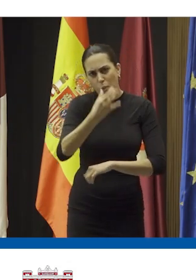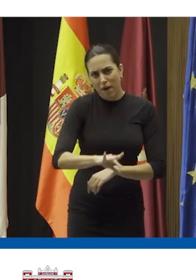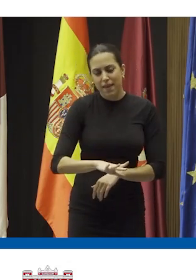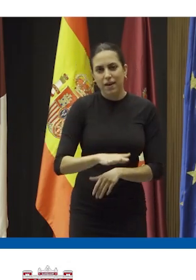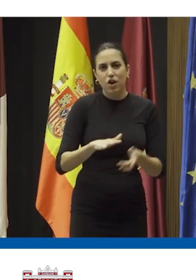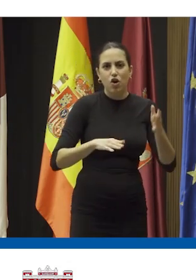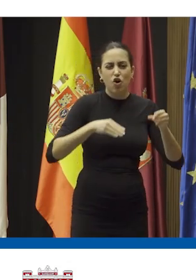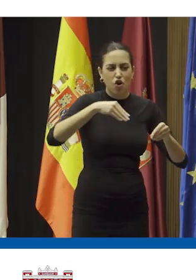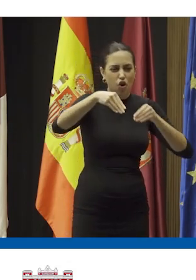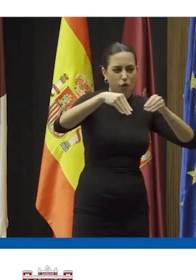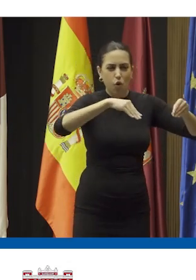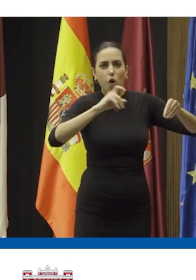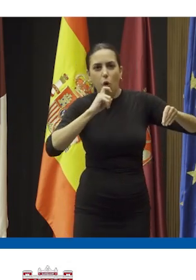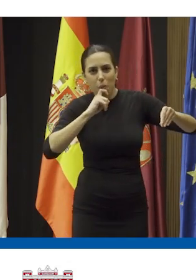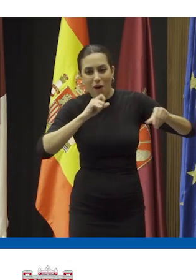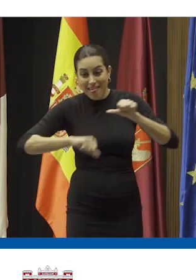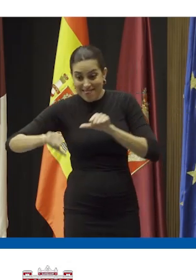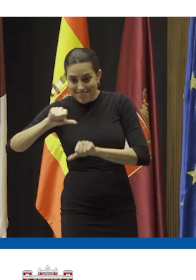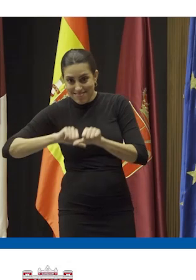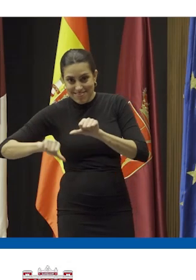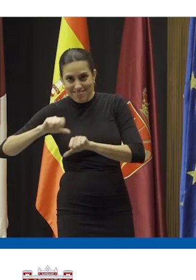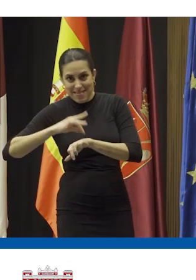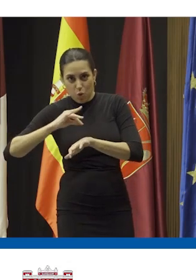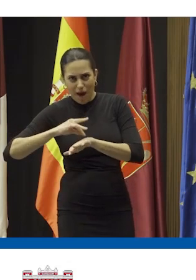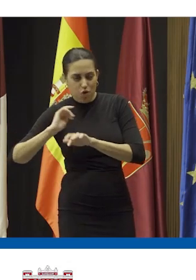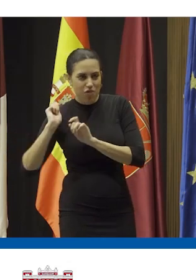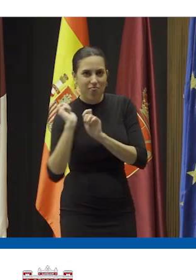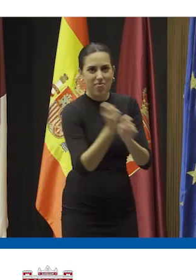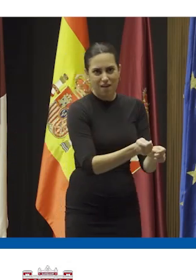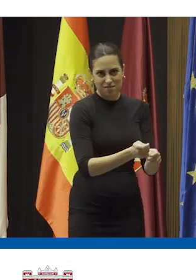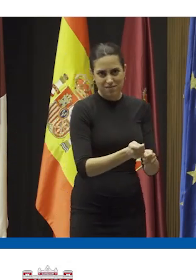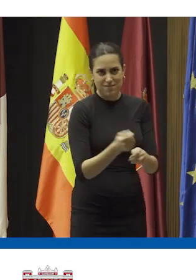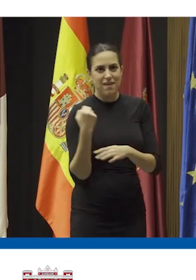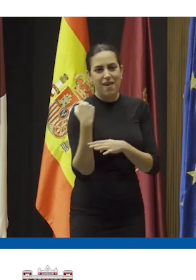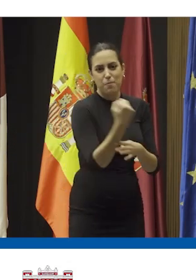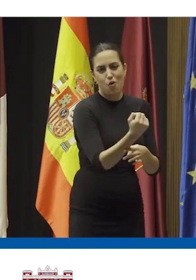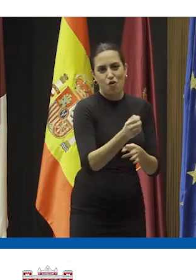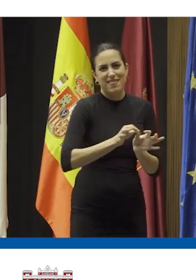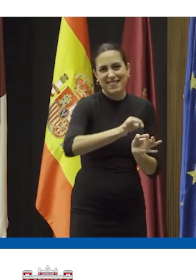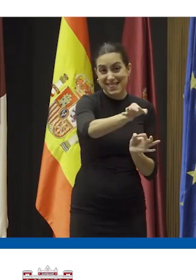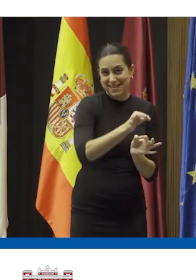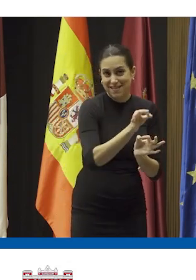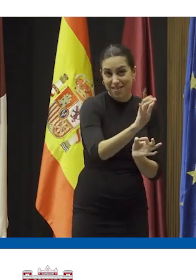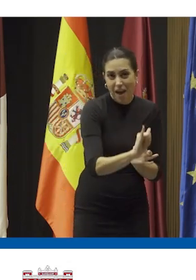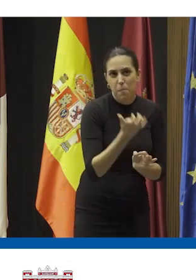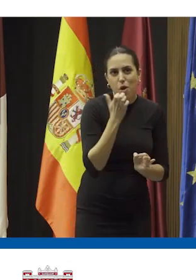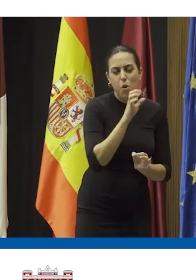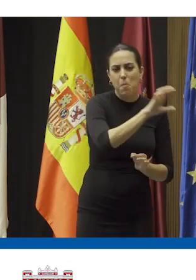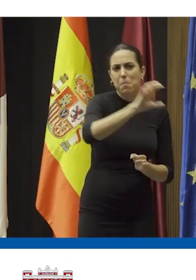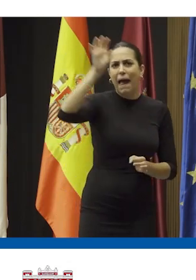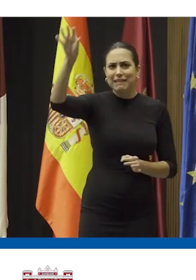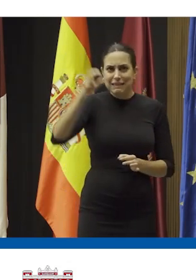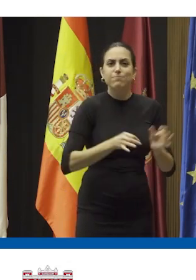robot a través de la mano del cirujano, aunque sea eso a través de la distancia, incluso de continentes. Pero